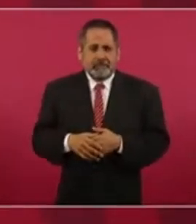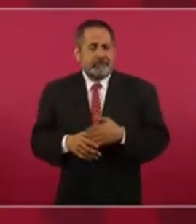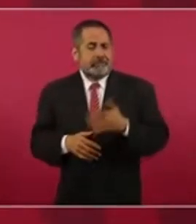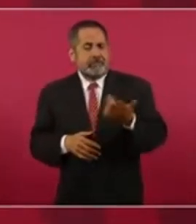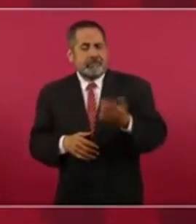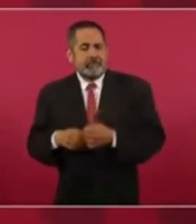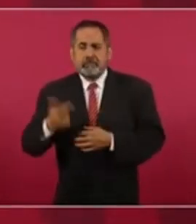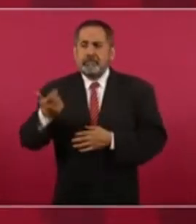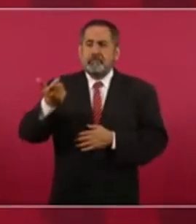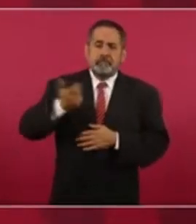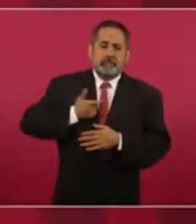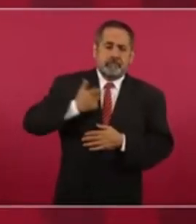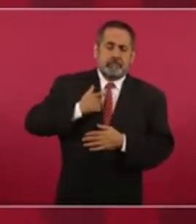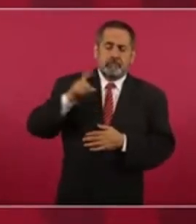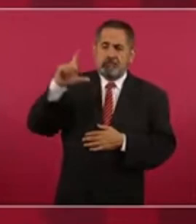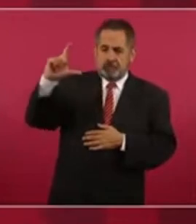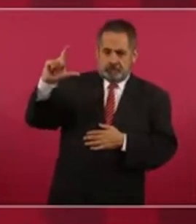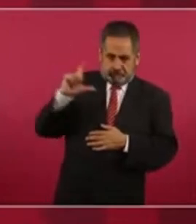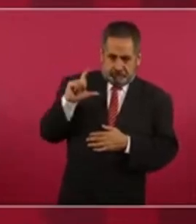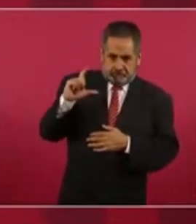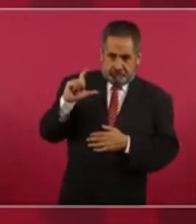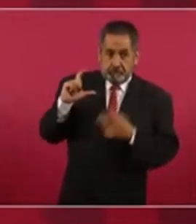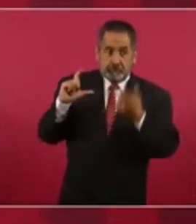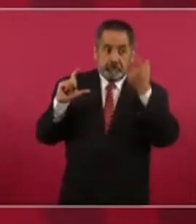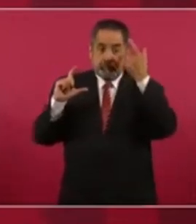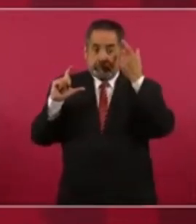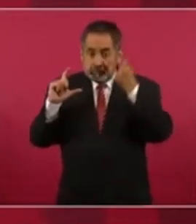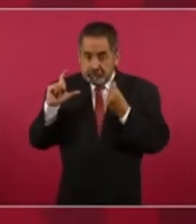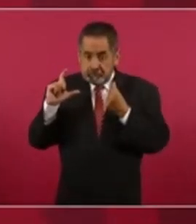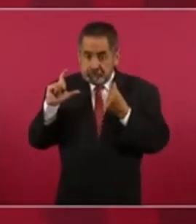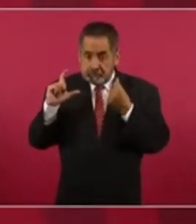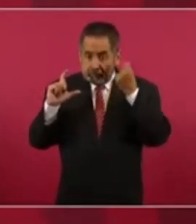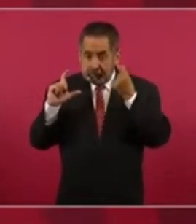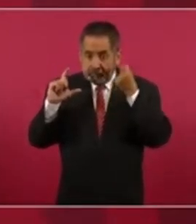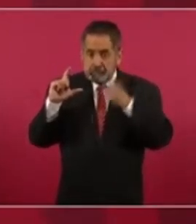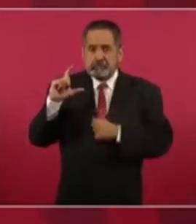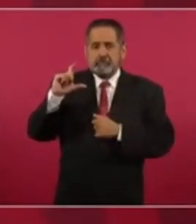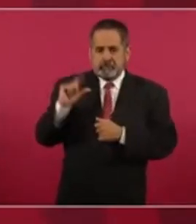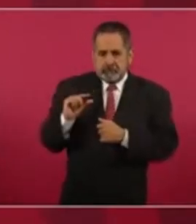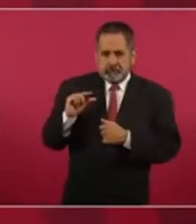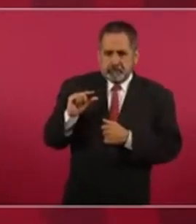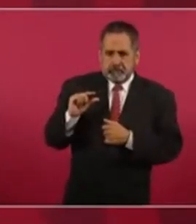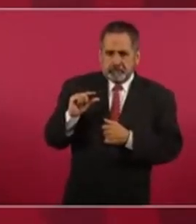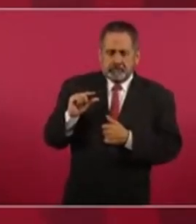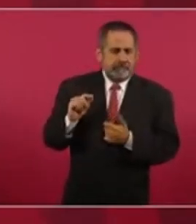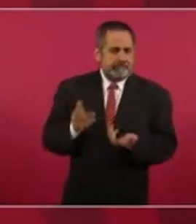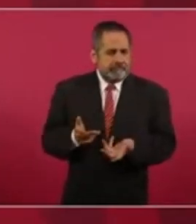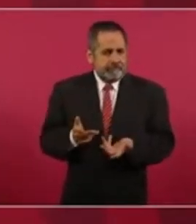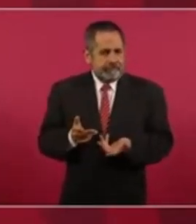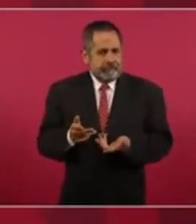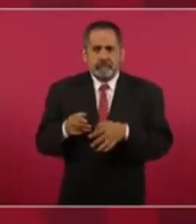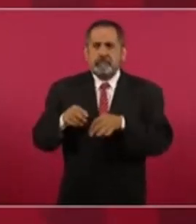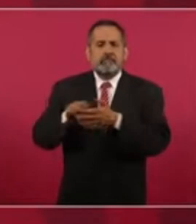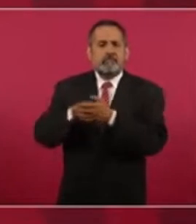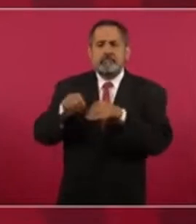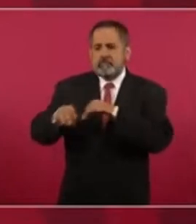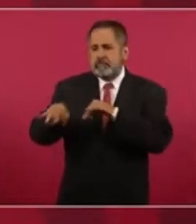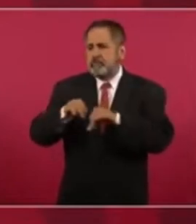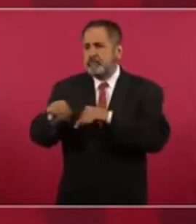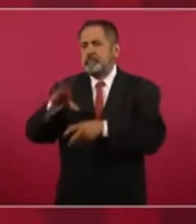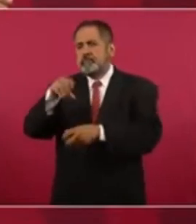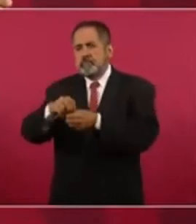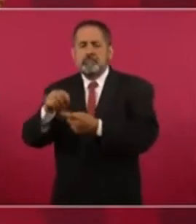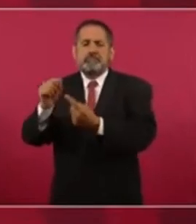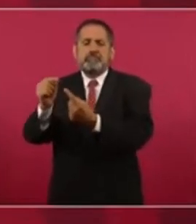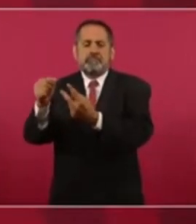pagan todo completo, porque cuando están en activo tienen